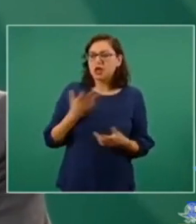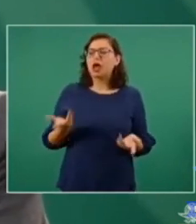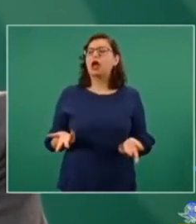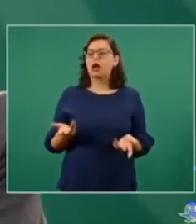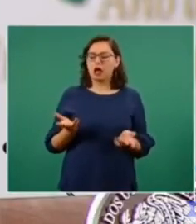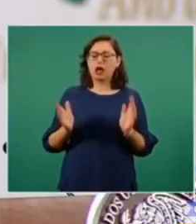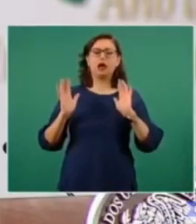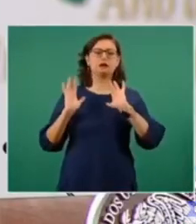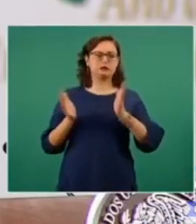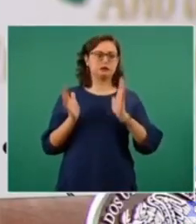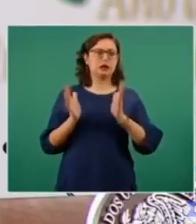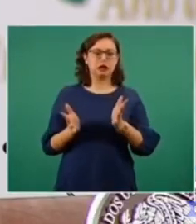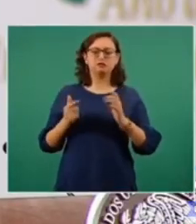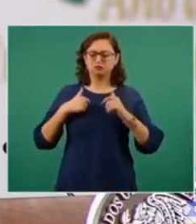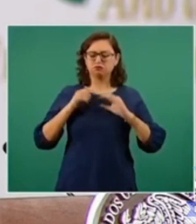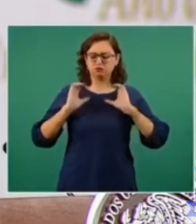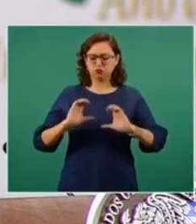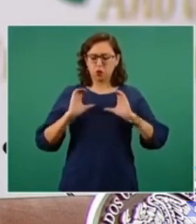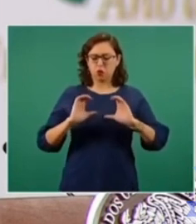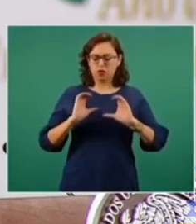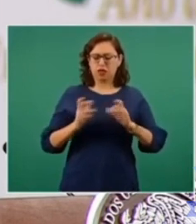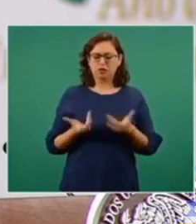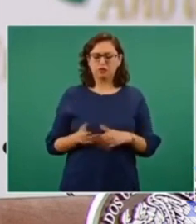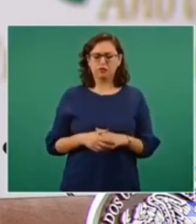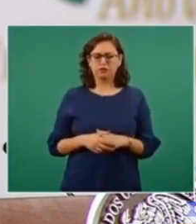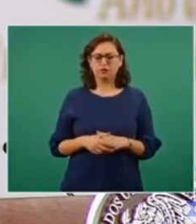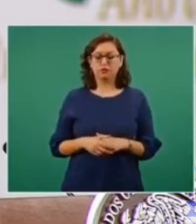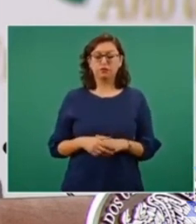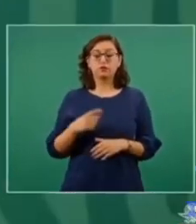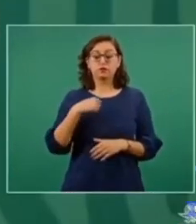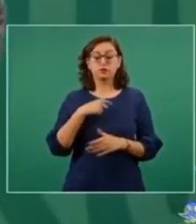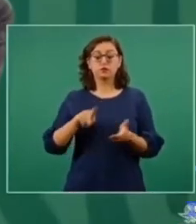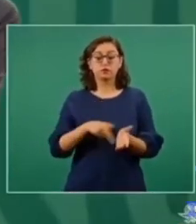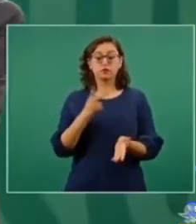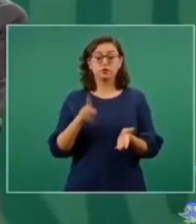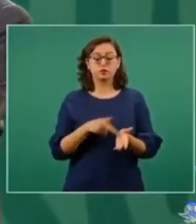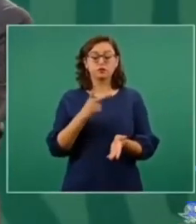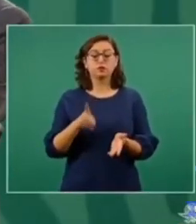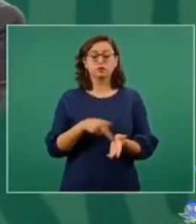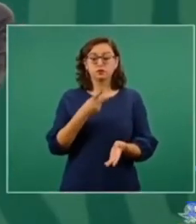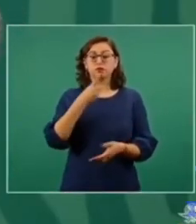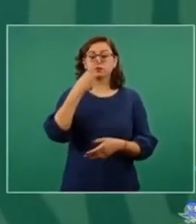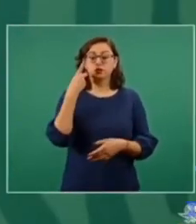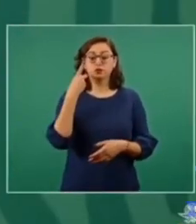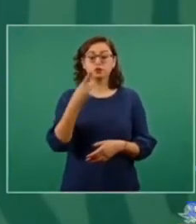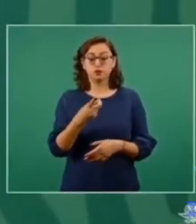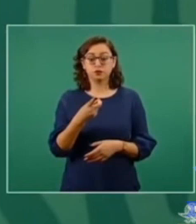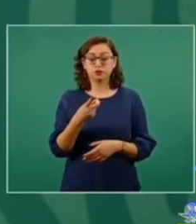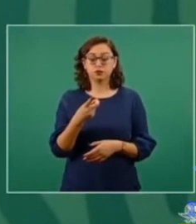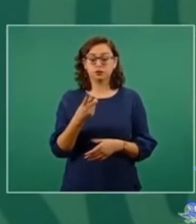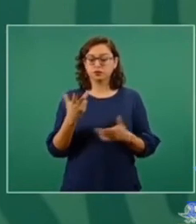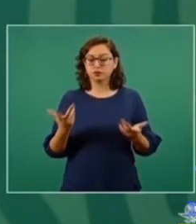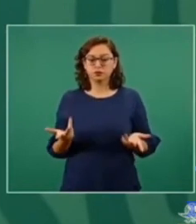cuidemos y no afectar. Yo he dicho y ha quedado de manifiesto